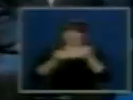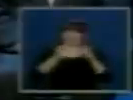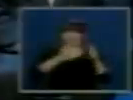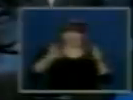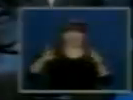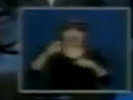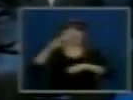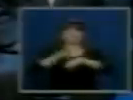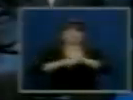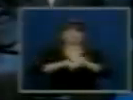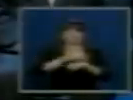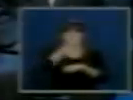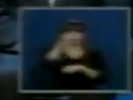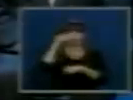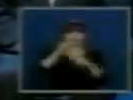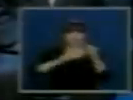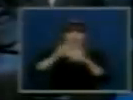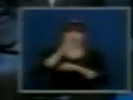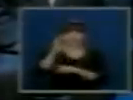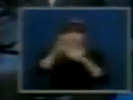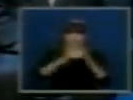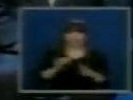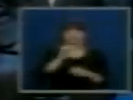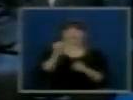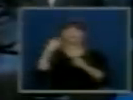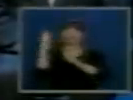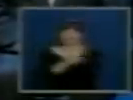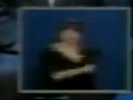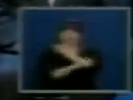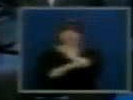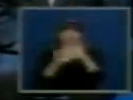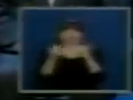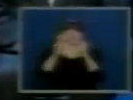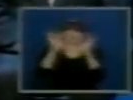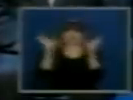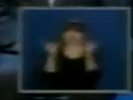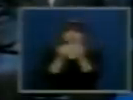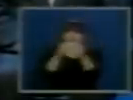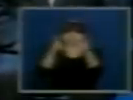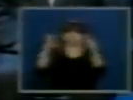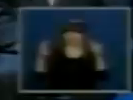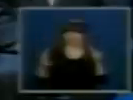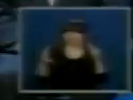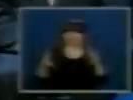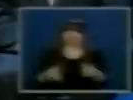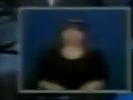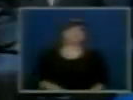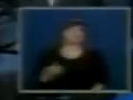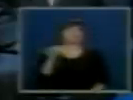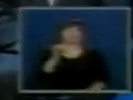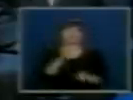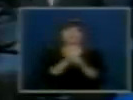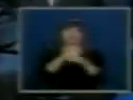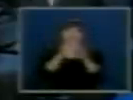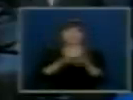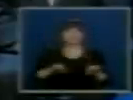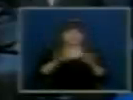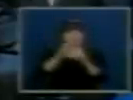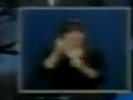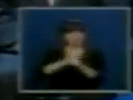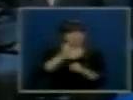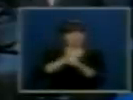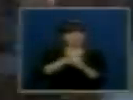de narcotraficantes costarricenses y extranjeros que ya suman legión. También se han realizado importantes operativos